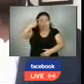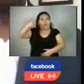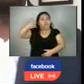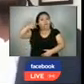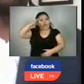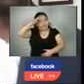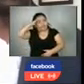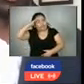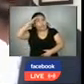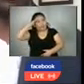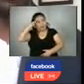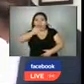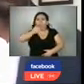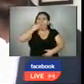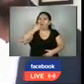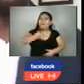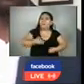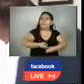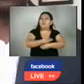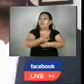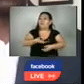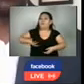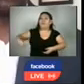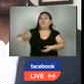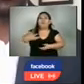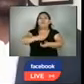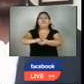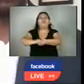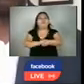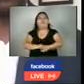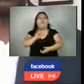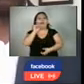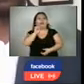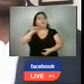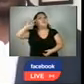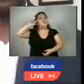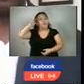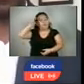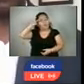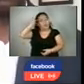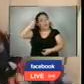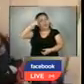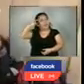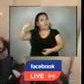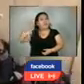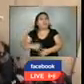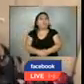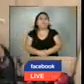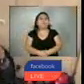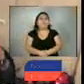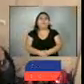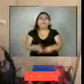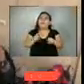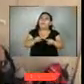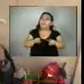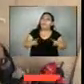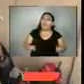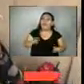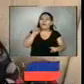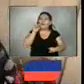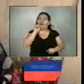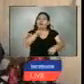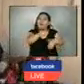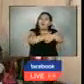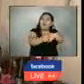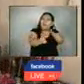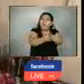reflexionando, diciendo la verdad y uniéndonos. Y de esto se tratan los eventos de hoy. Sin embargo, el ataque al